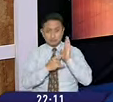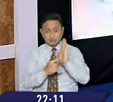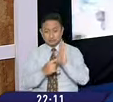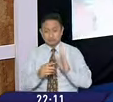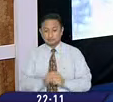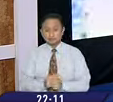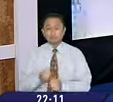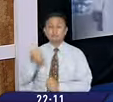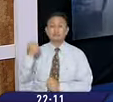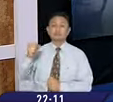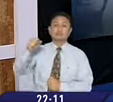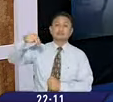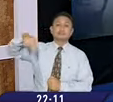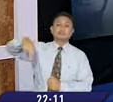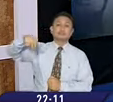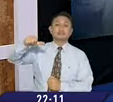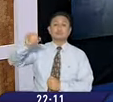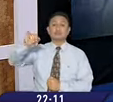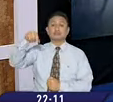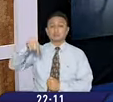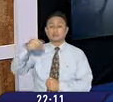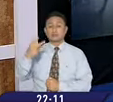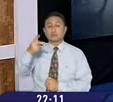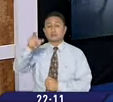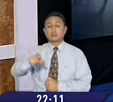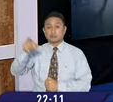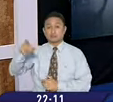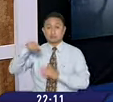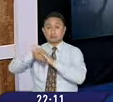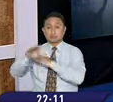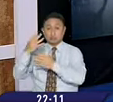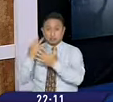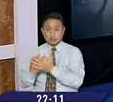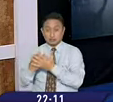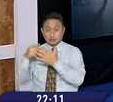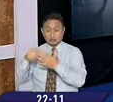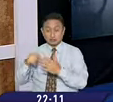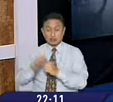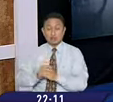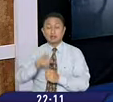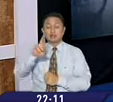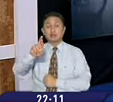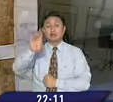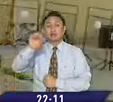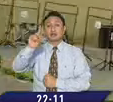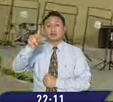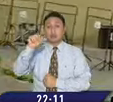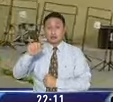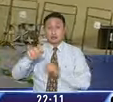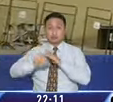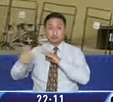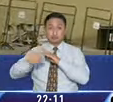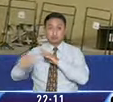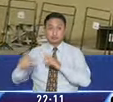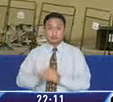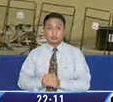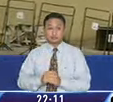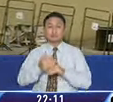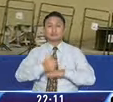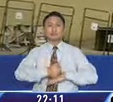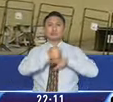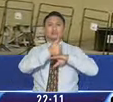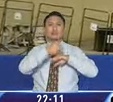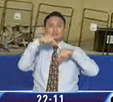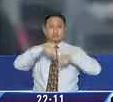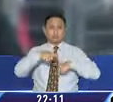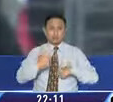SNAI confirmó este lunes que dos privados de libertad se fugaron de la cárcel El Rodeo de Manabí. El titular del centro carcelario ya